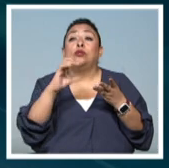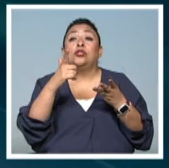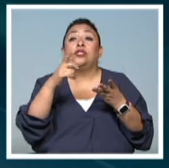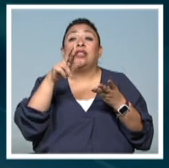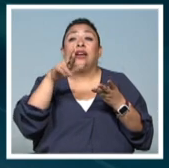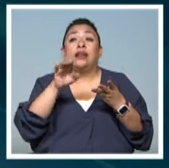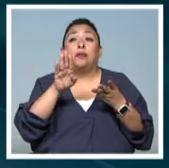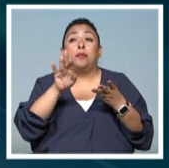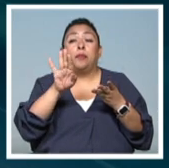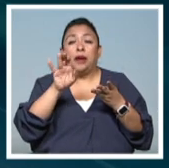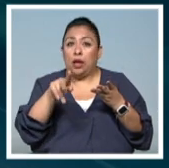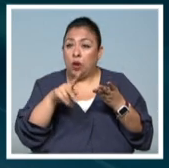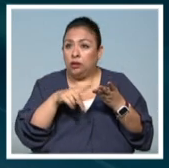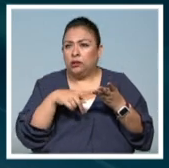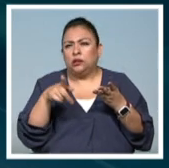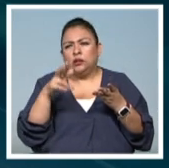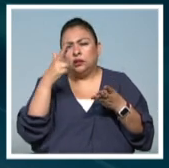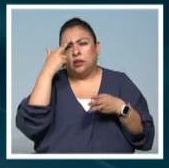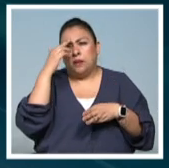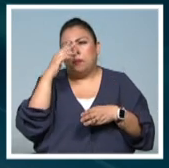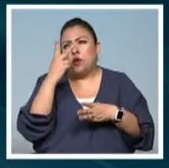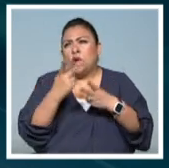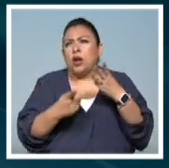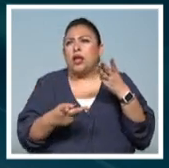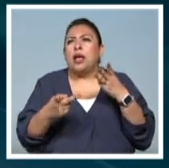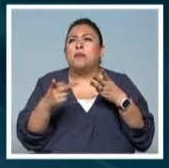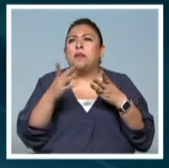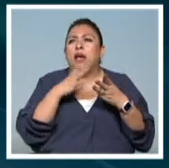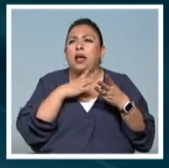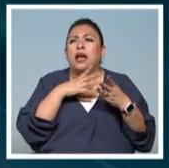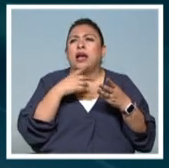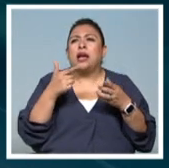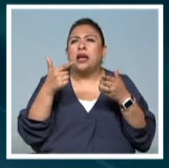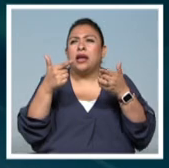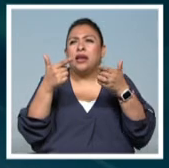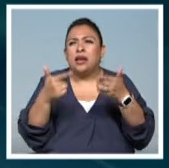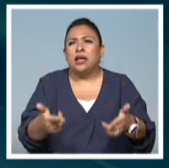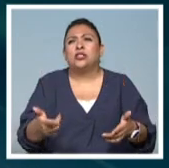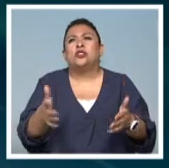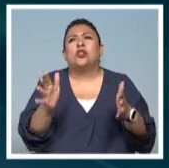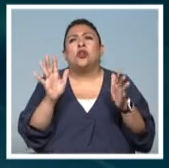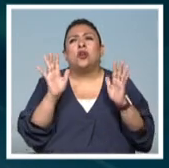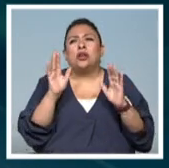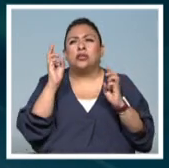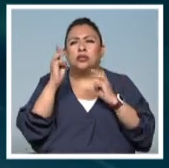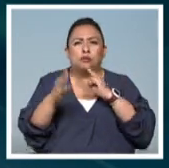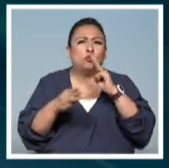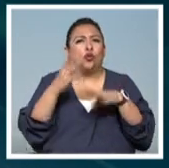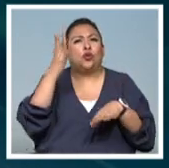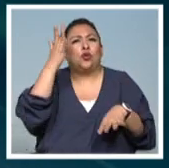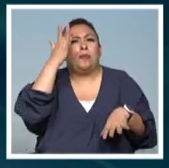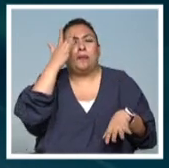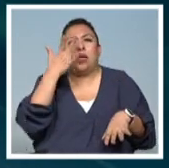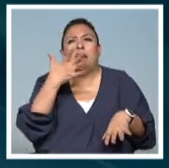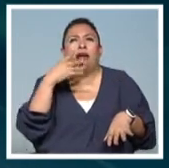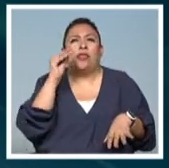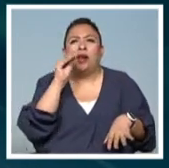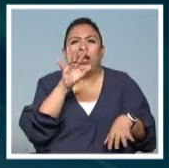Brown. Inolvidable en su programa donde transportó a generaciones enteras a mundos mágicos de